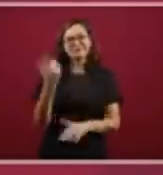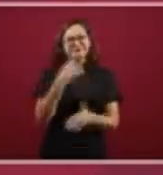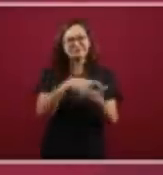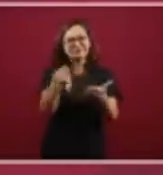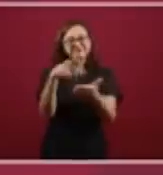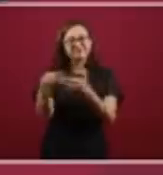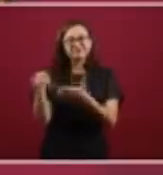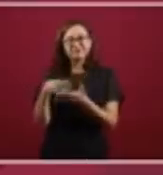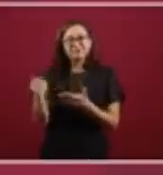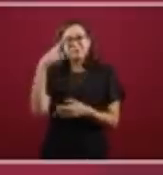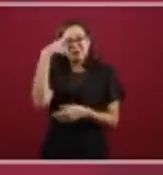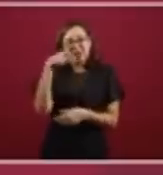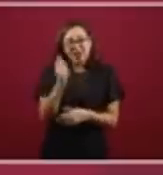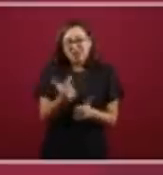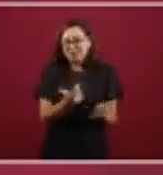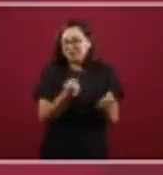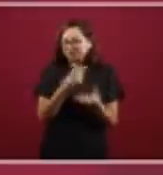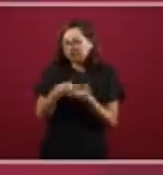para comprarles algo.